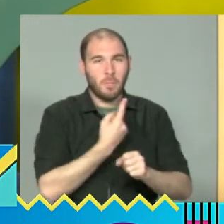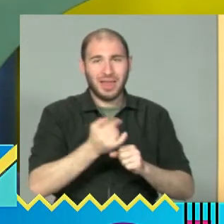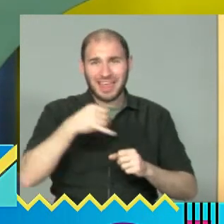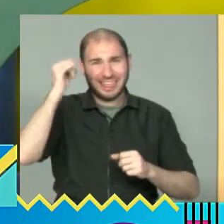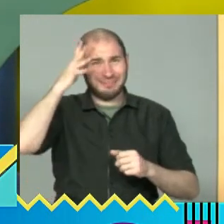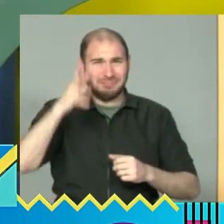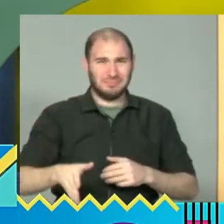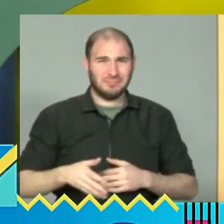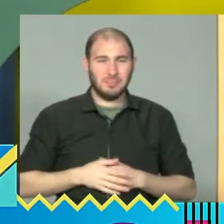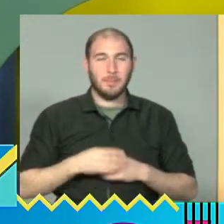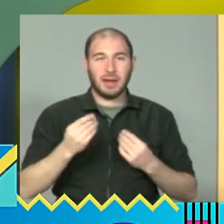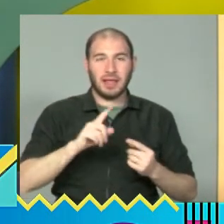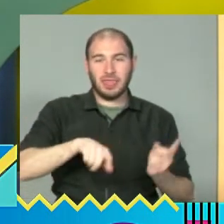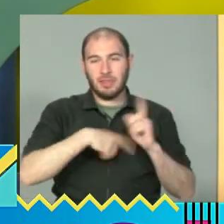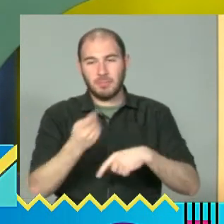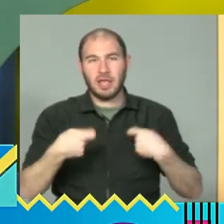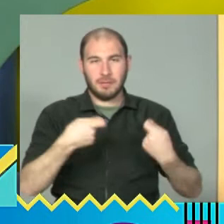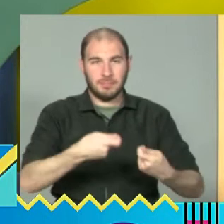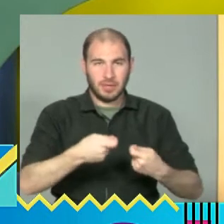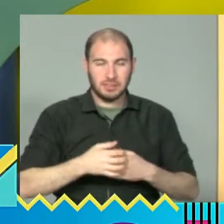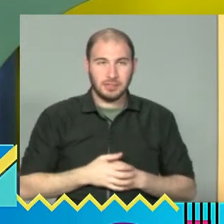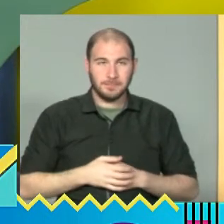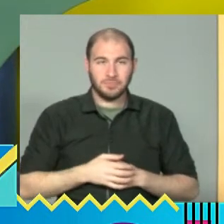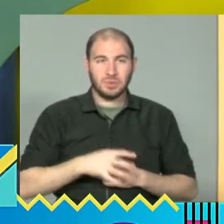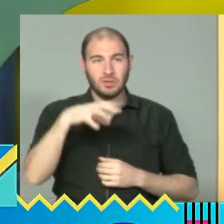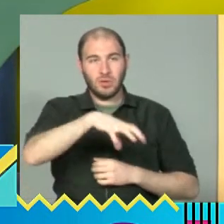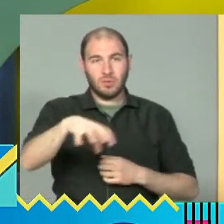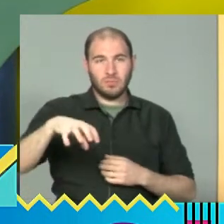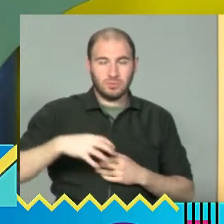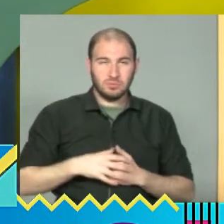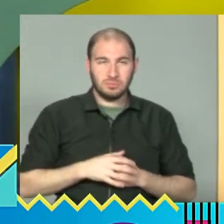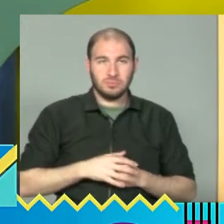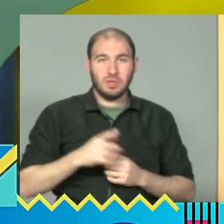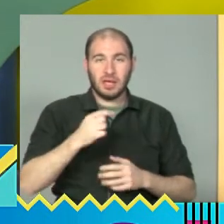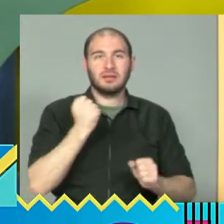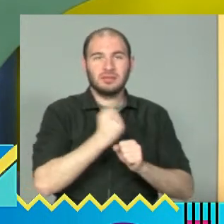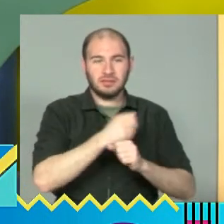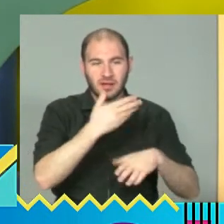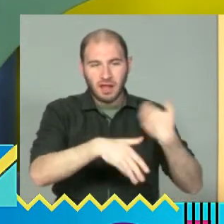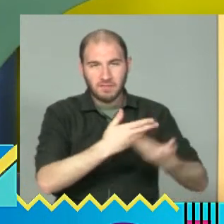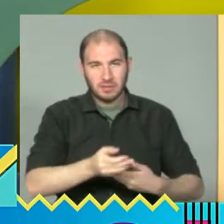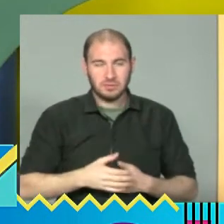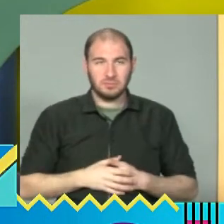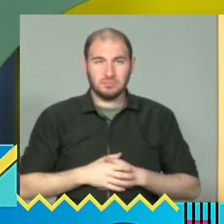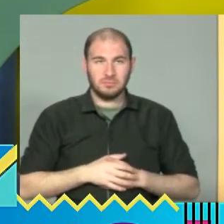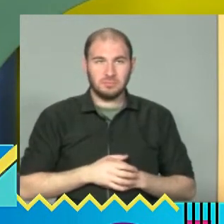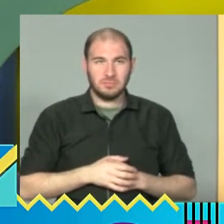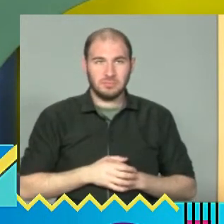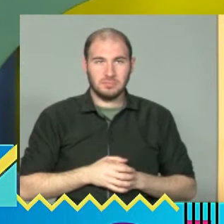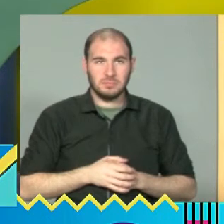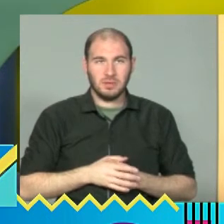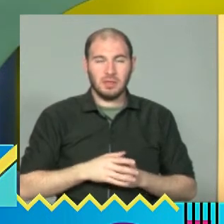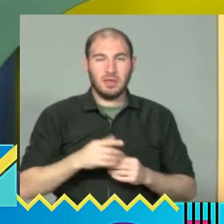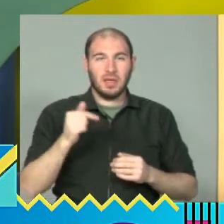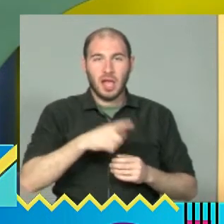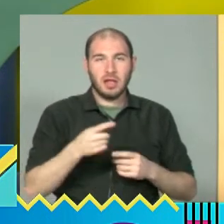tan altas para después invertir en su sector y generar trabajo y, digamos, poner la